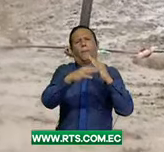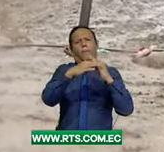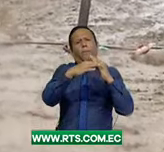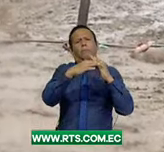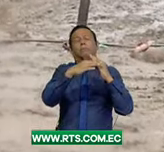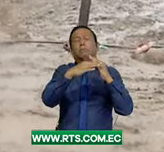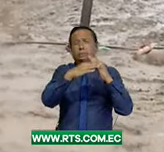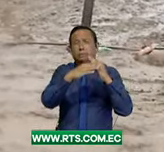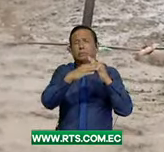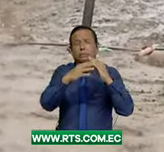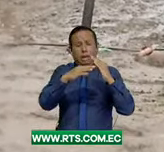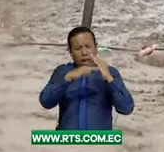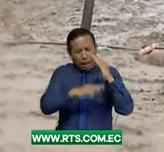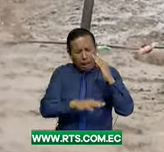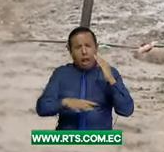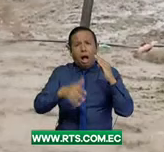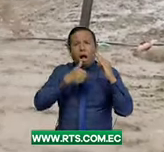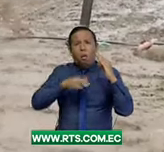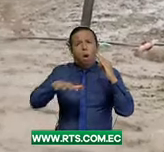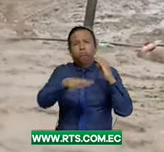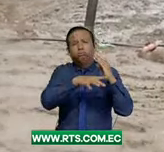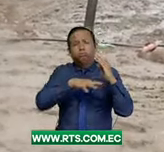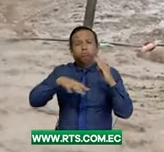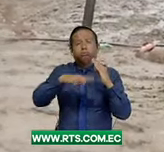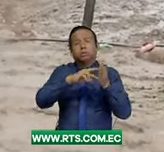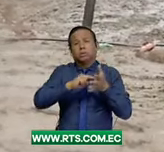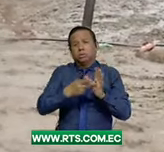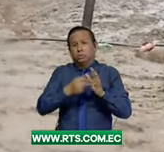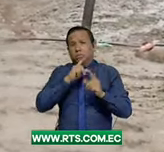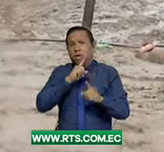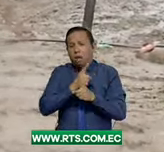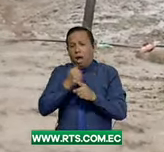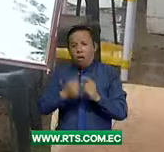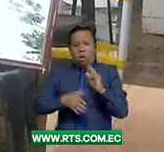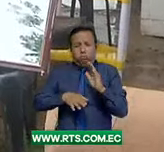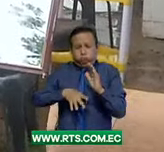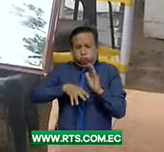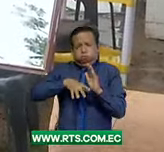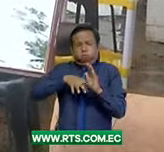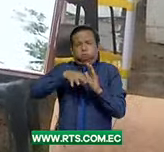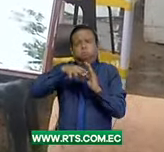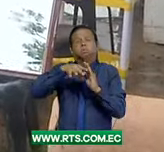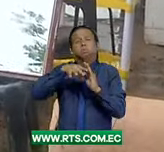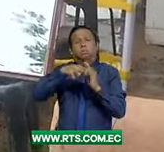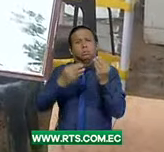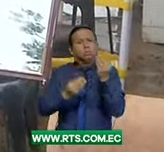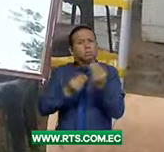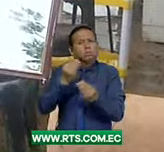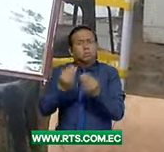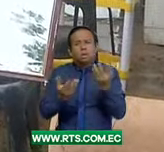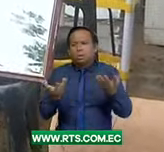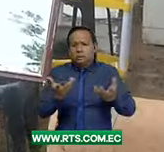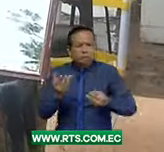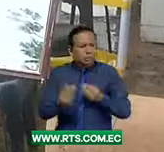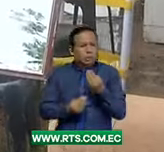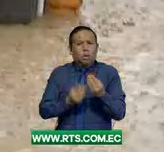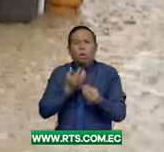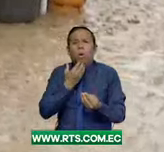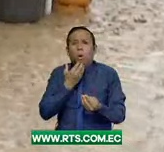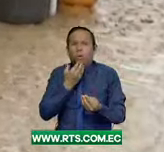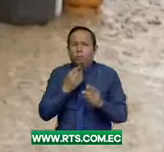las paredes demuestran que el agua llegó hasta niveles muy altos. En esos instantes no hubo otra alternativa que